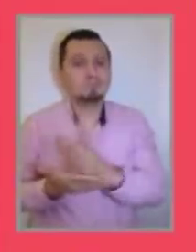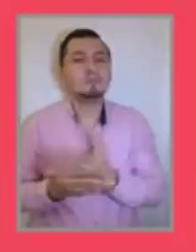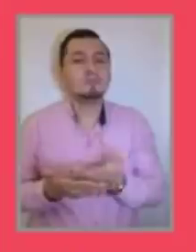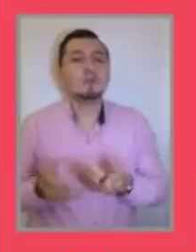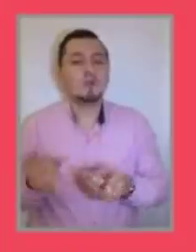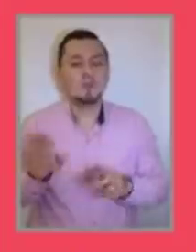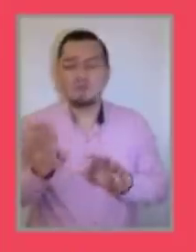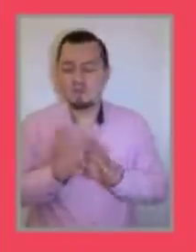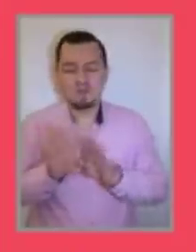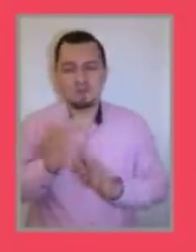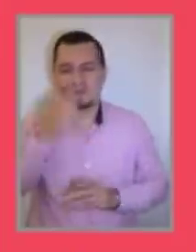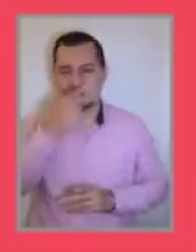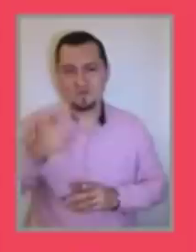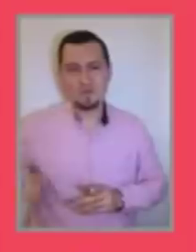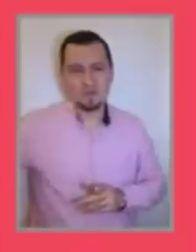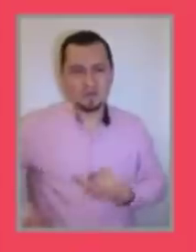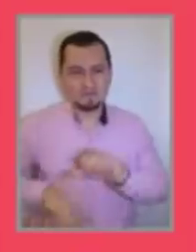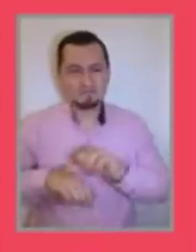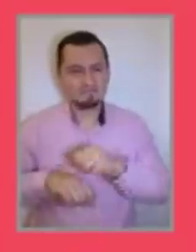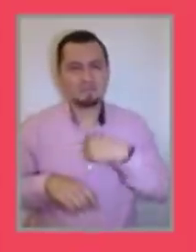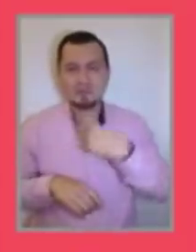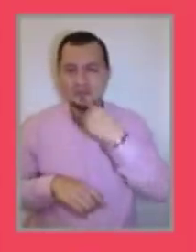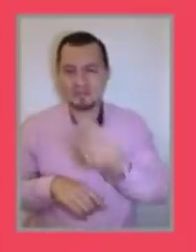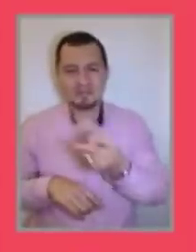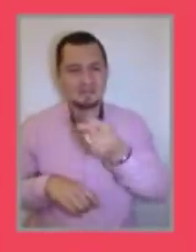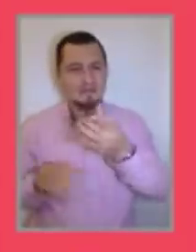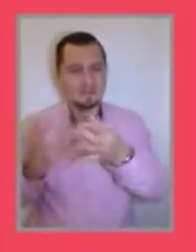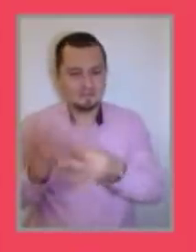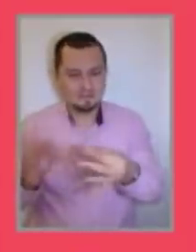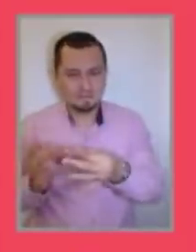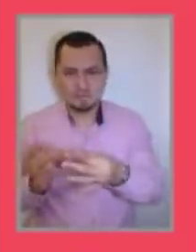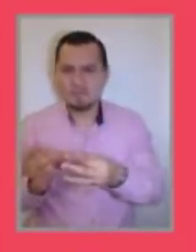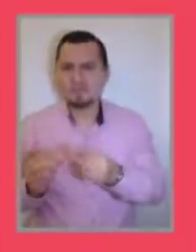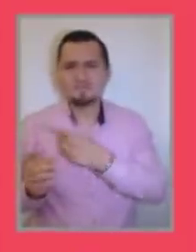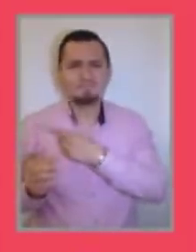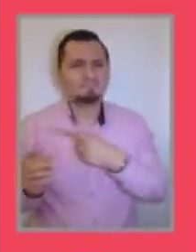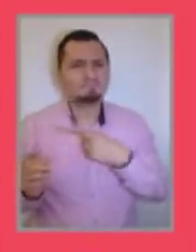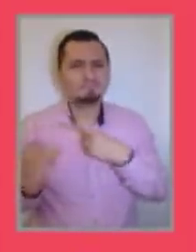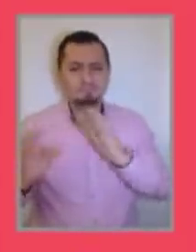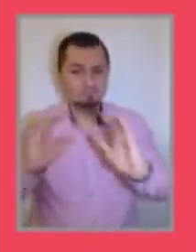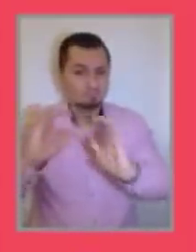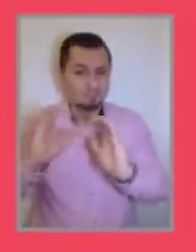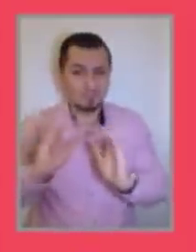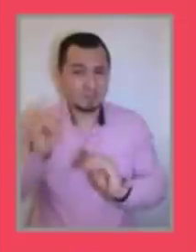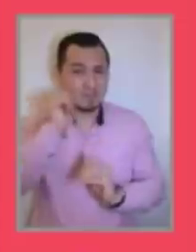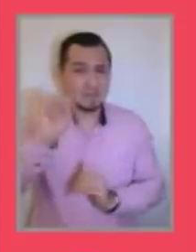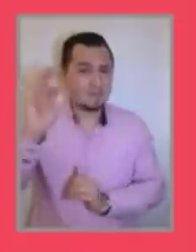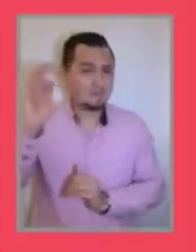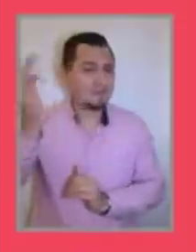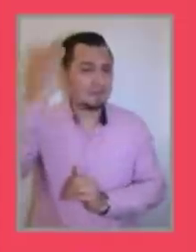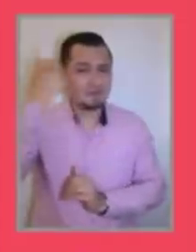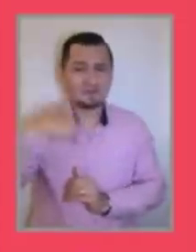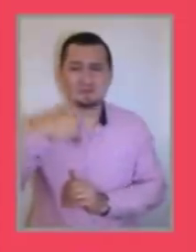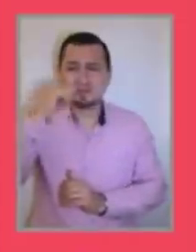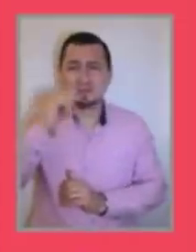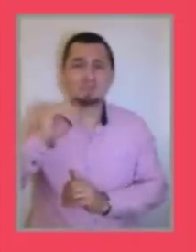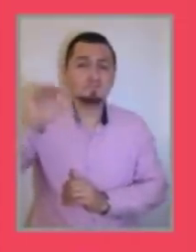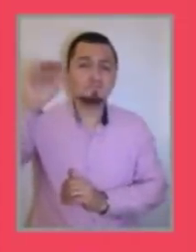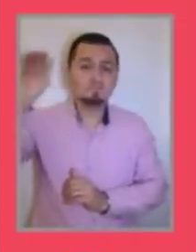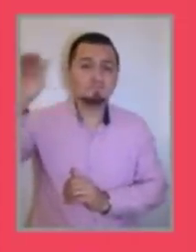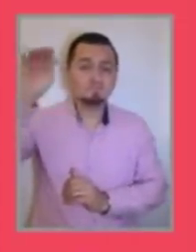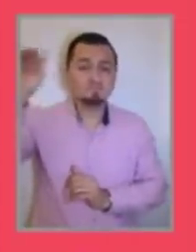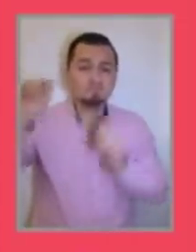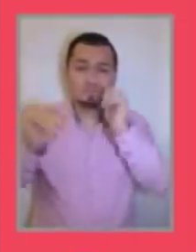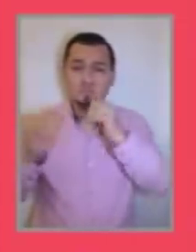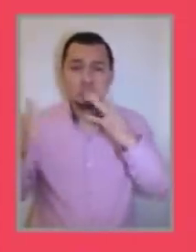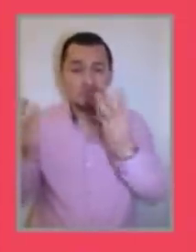paso que ha funcionado bien en nuestro estado, mantenemos comunicación con la Federación, pero las definiciones sobre lo que